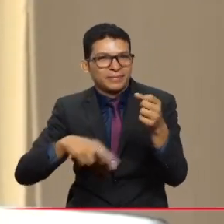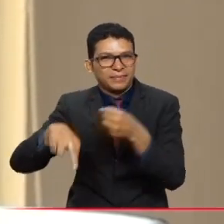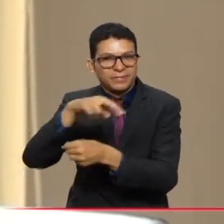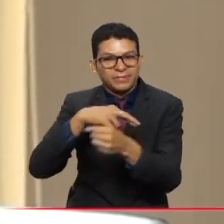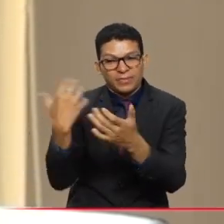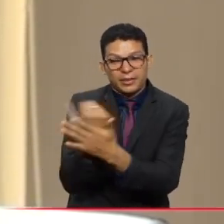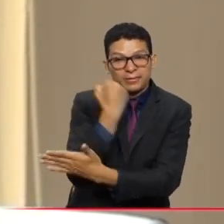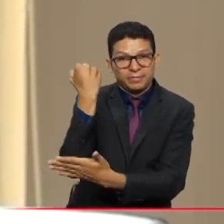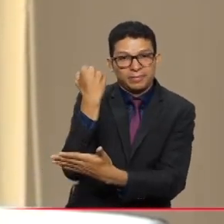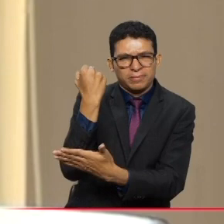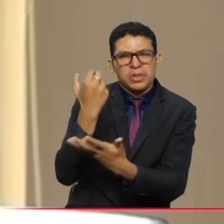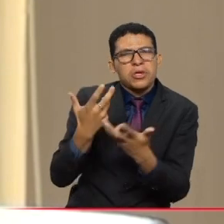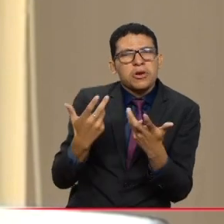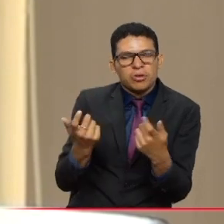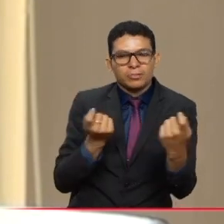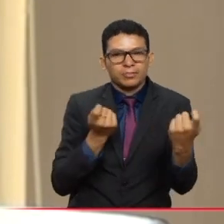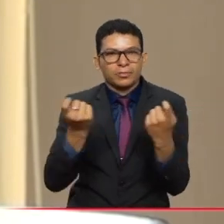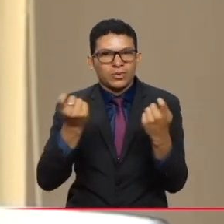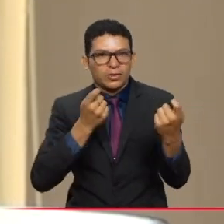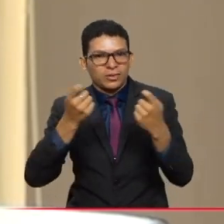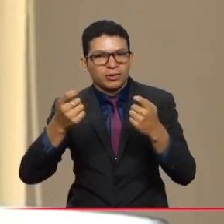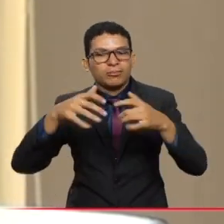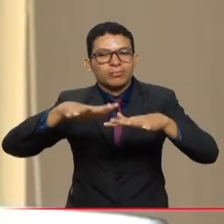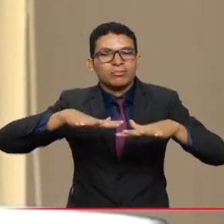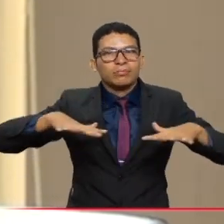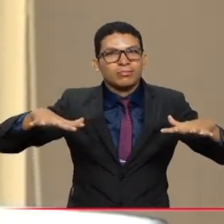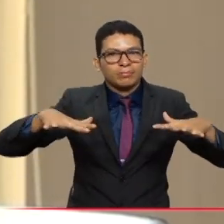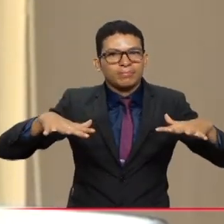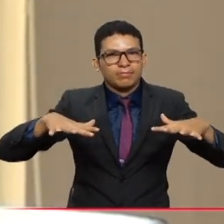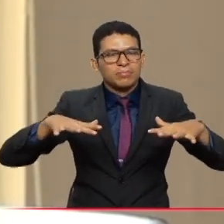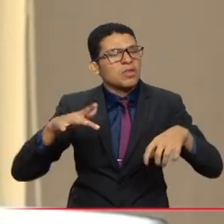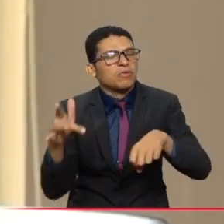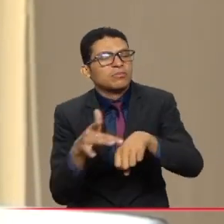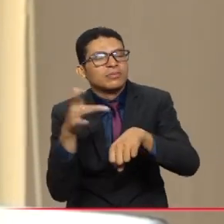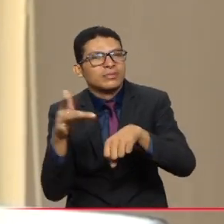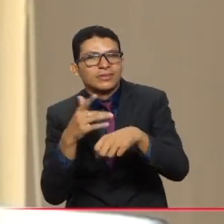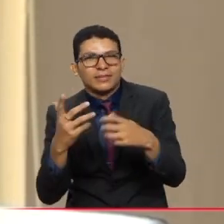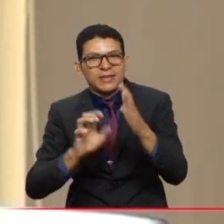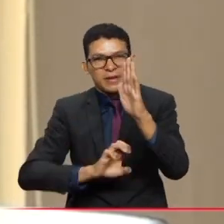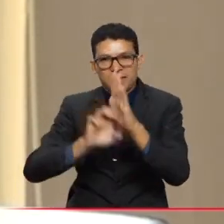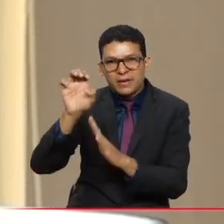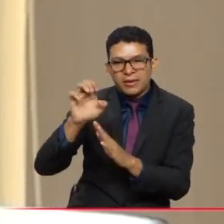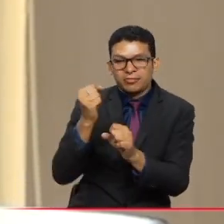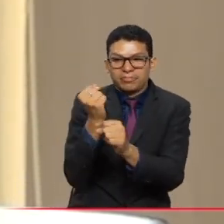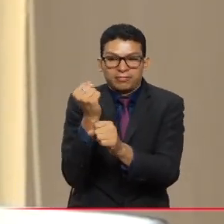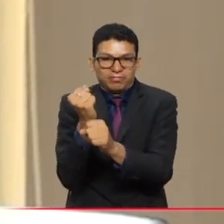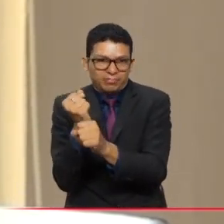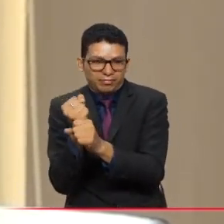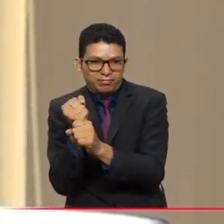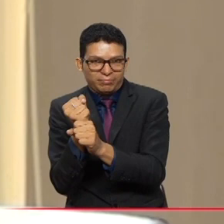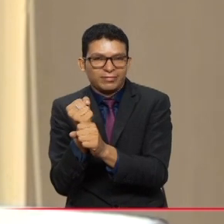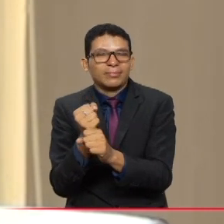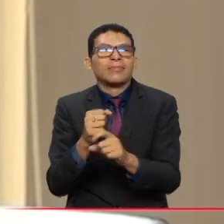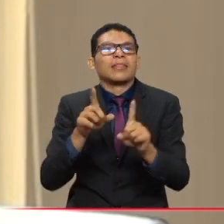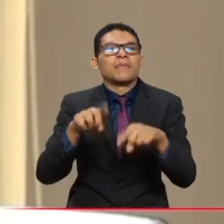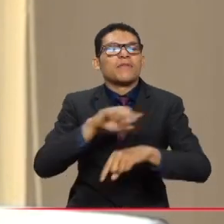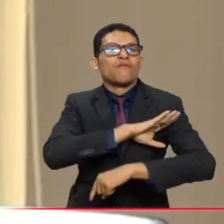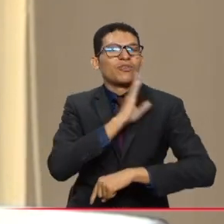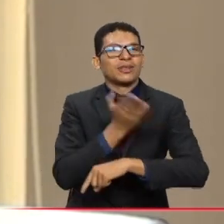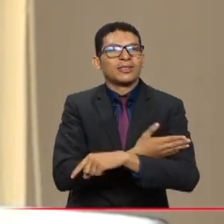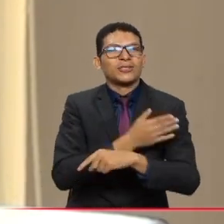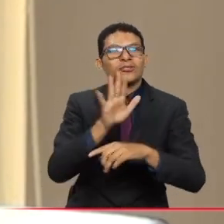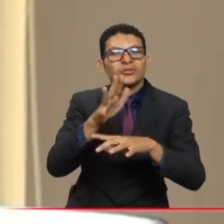logrando al ejercer el control de territorio y a su vez fomentando el emprendimiento, el empleo, fortaleciendo el